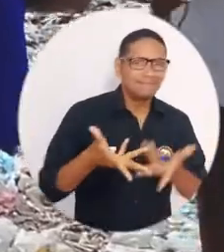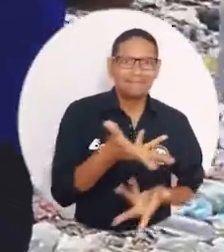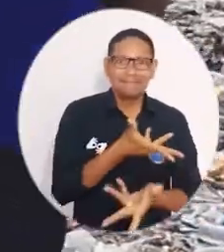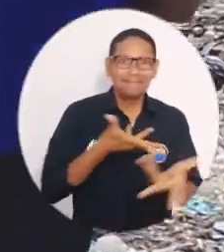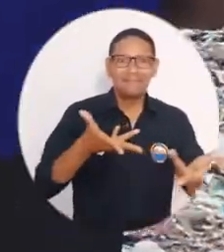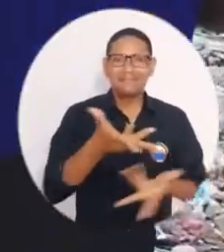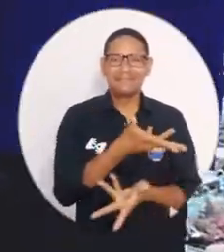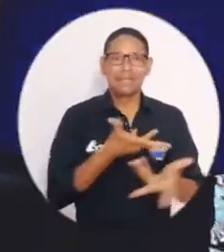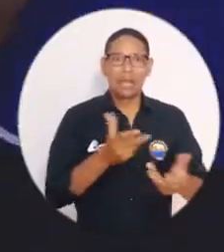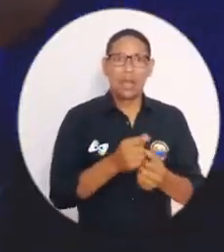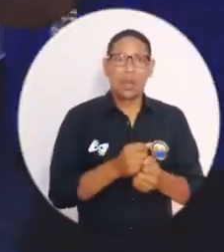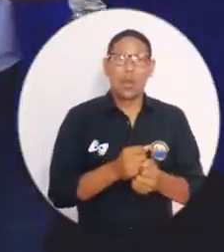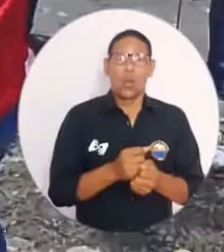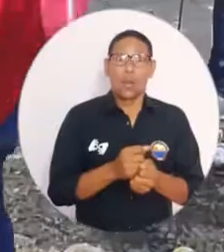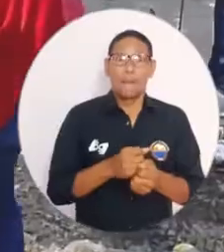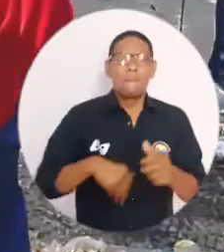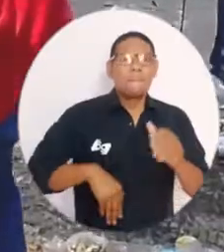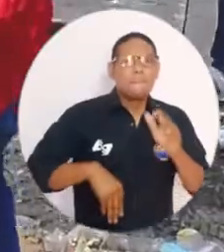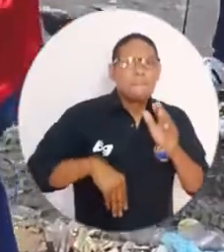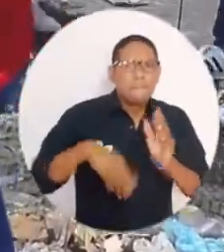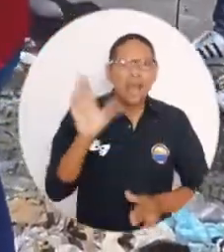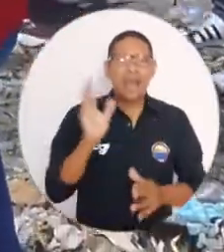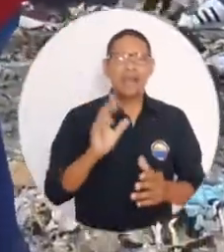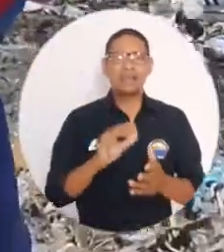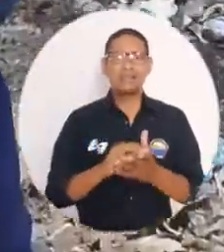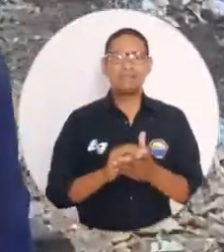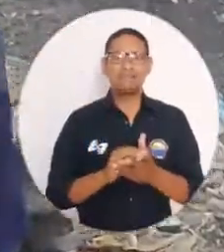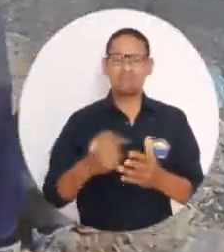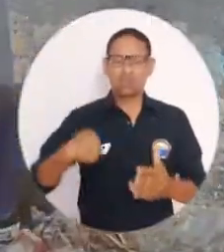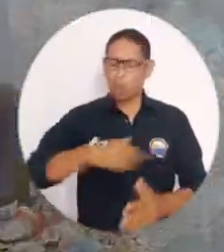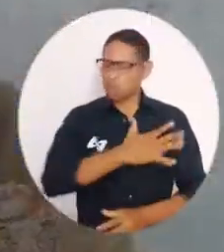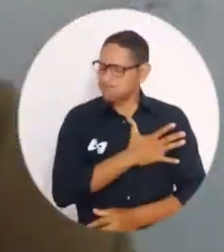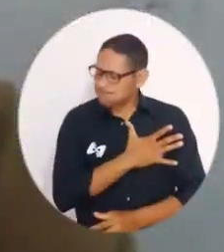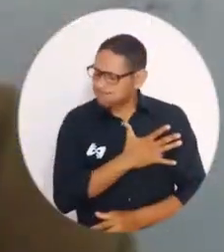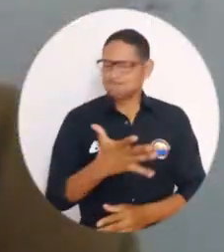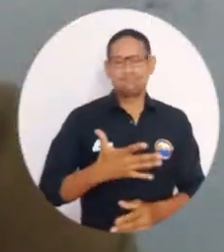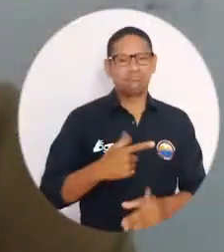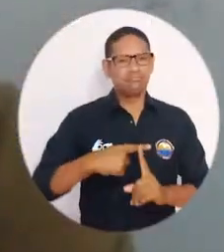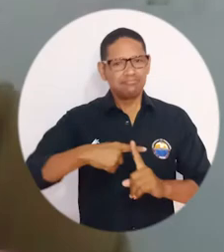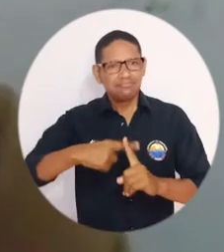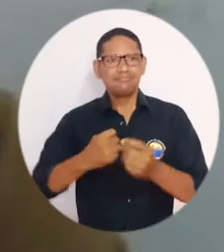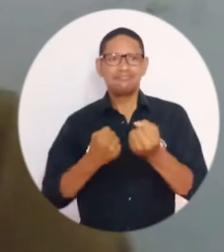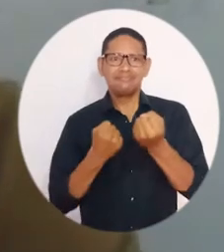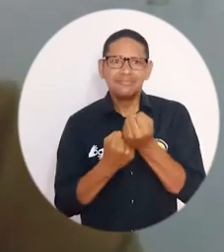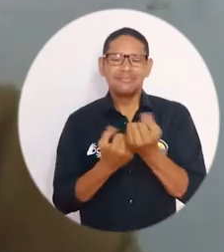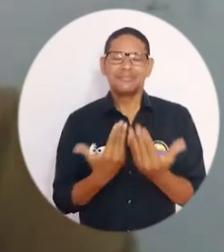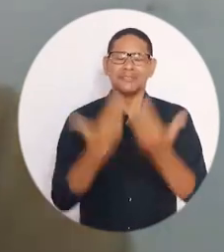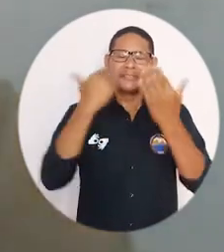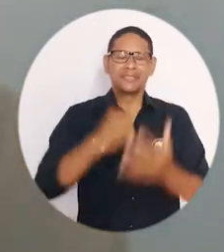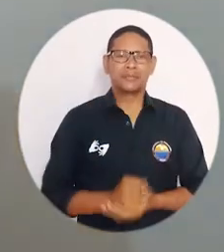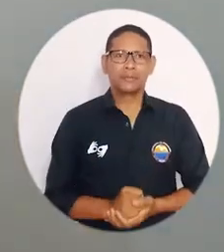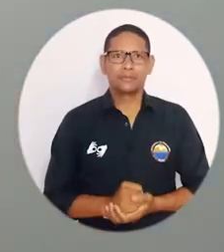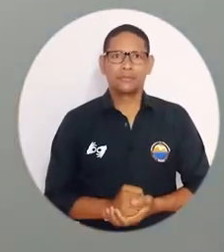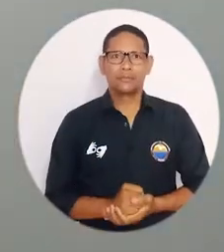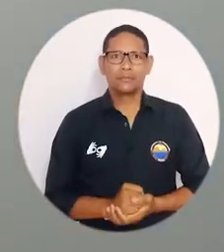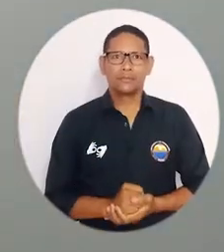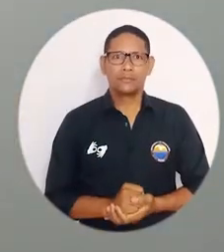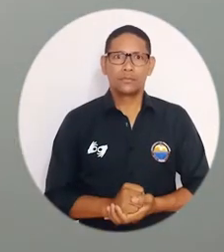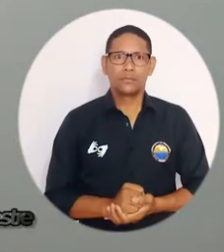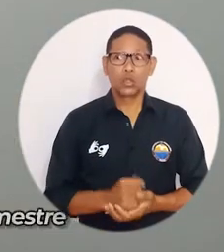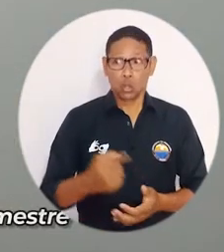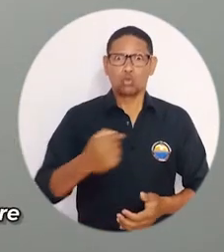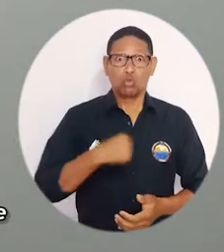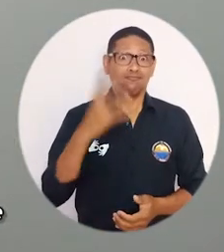para sacar aún más esa vocación social que tenemos por la gente. Mi experiencia